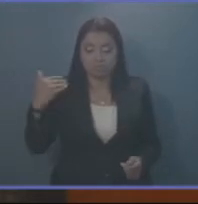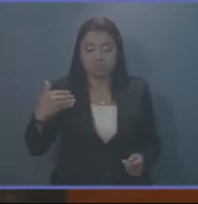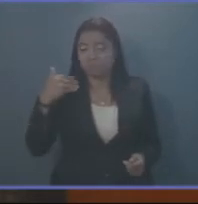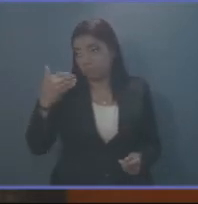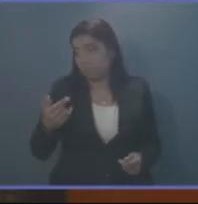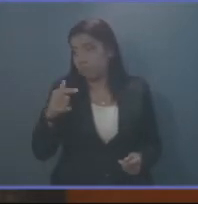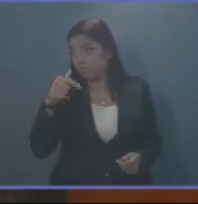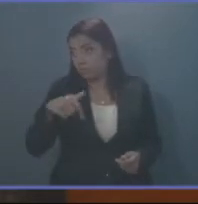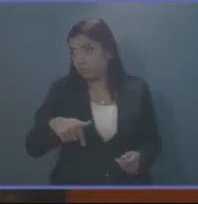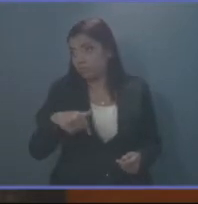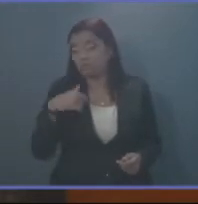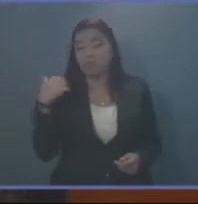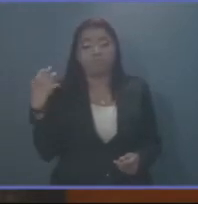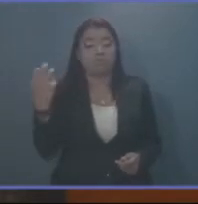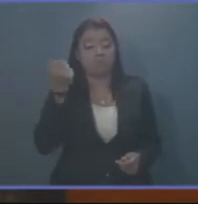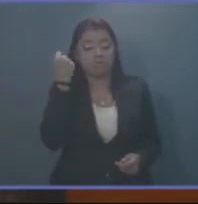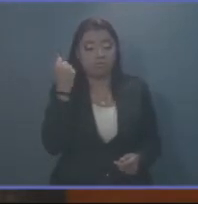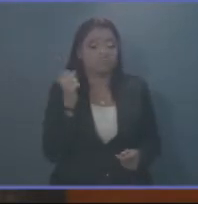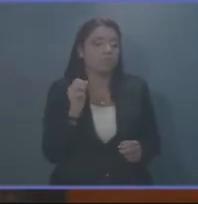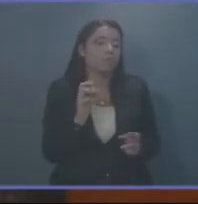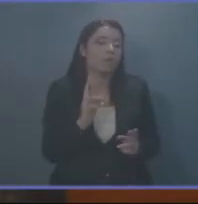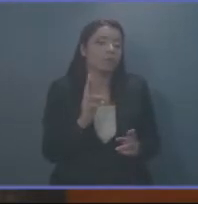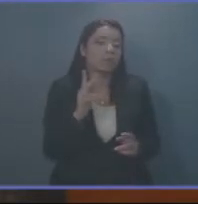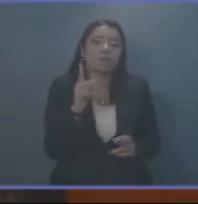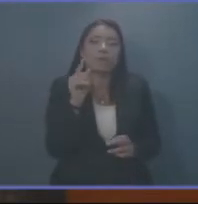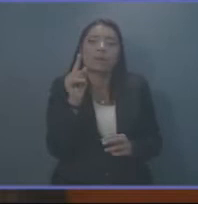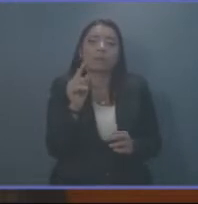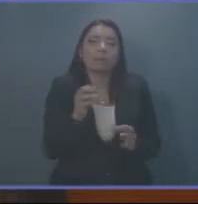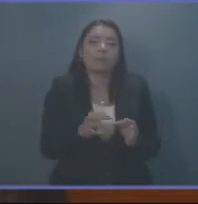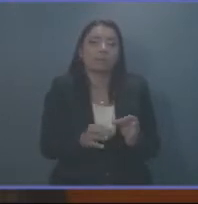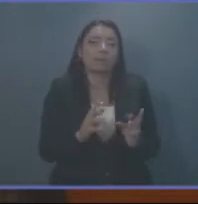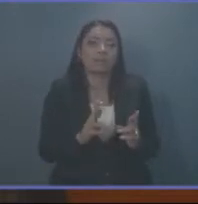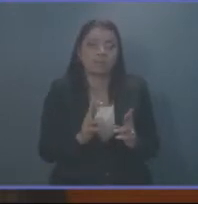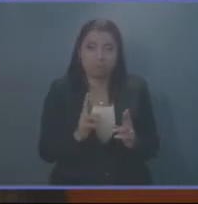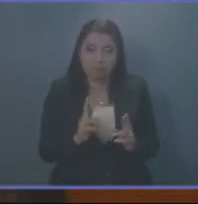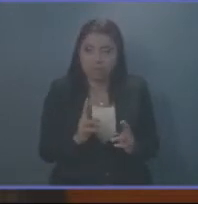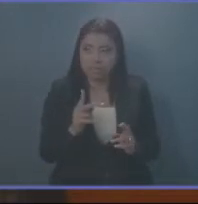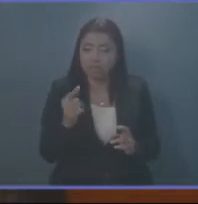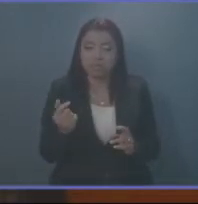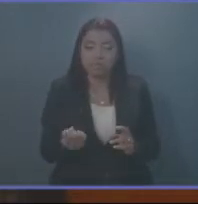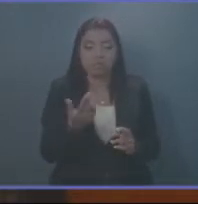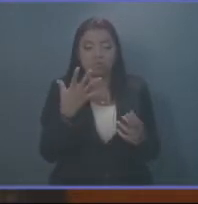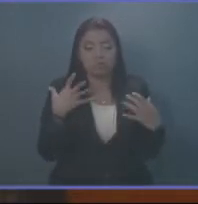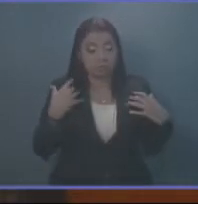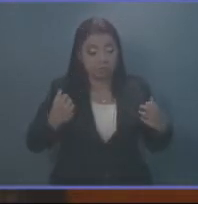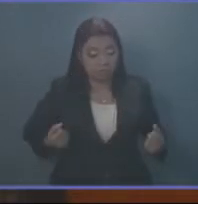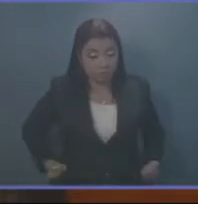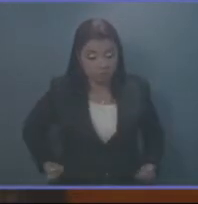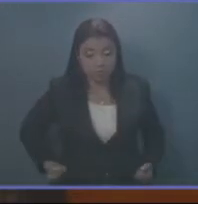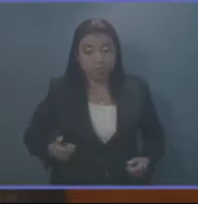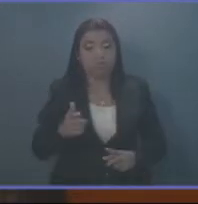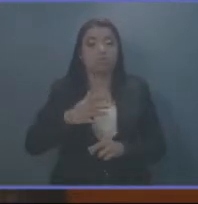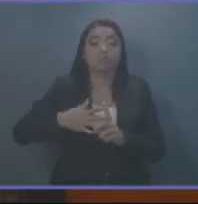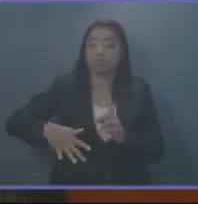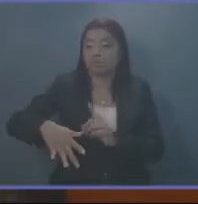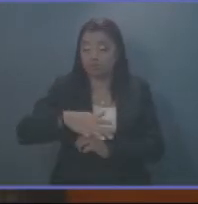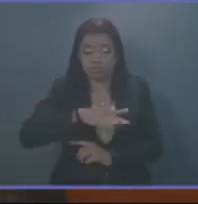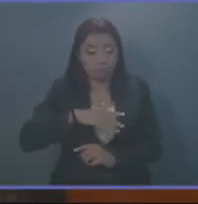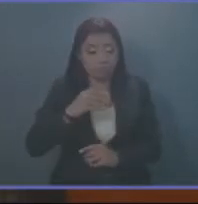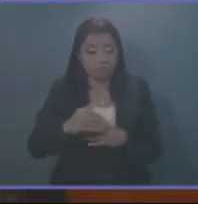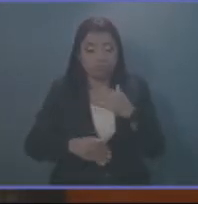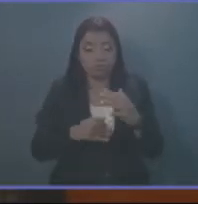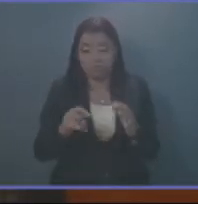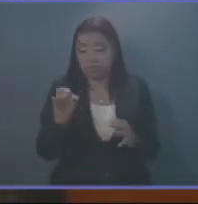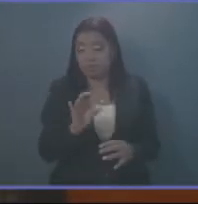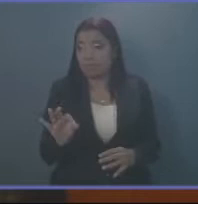hoy se haya logrado, aunque sea una parte. Tengo la esperanza que con el nuevo gobierno estas condiciones se van a tener